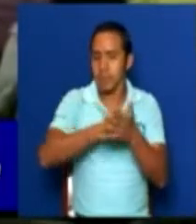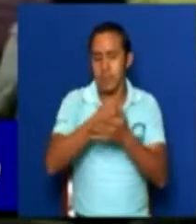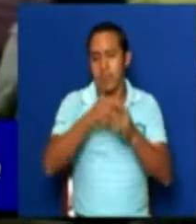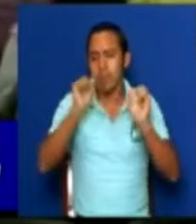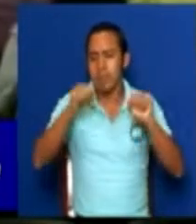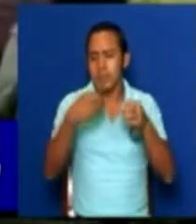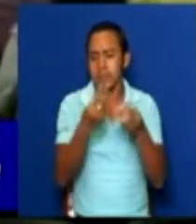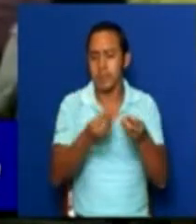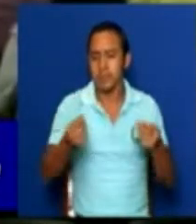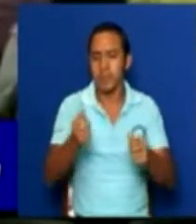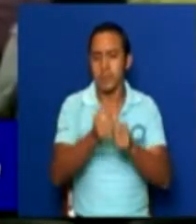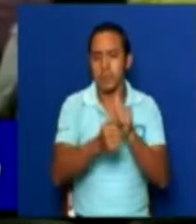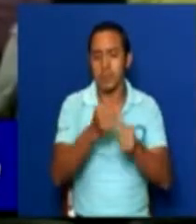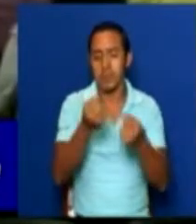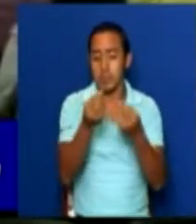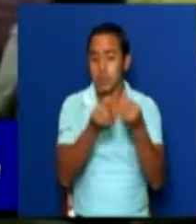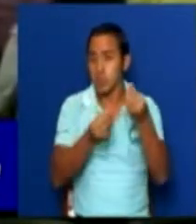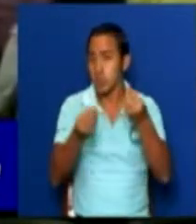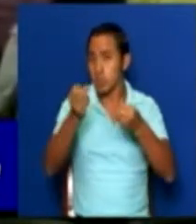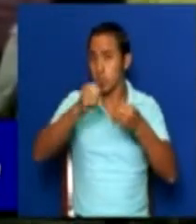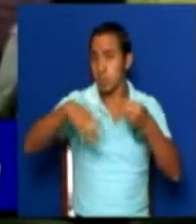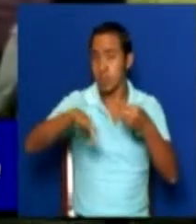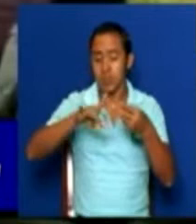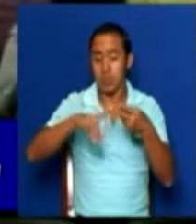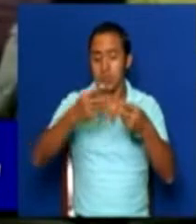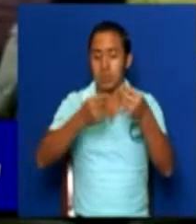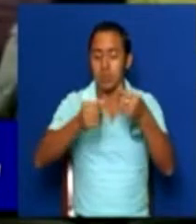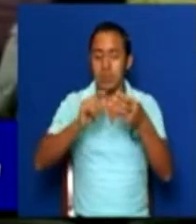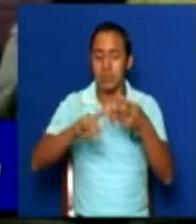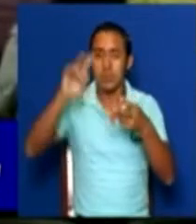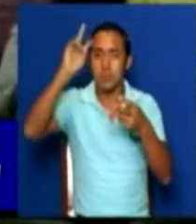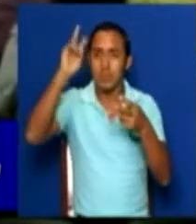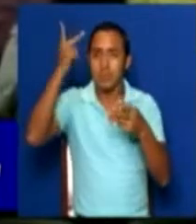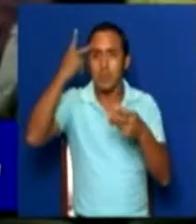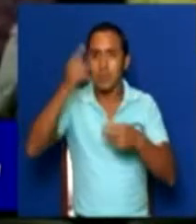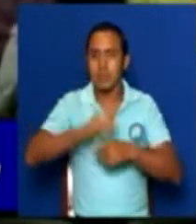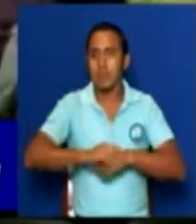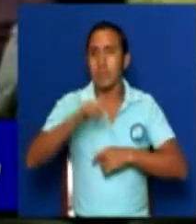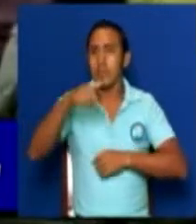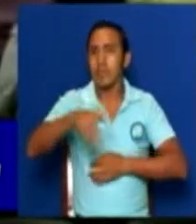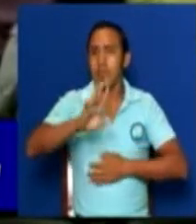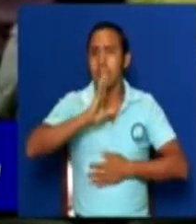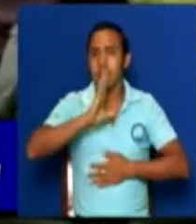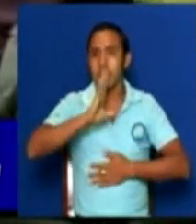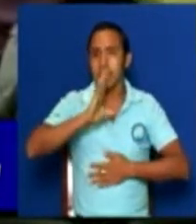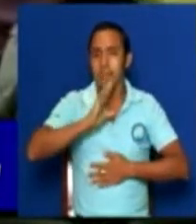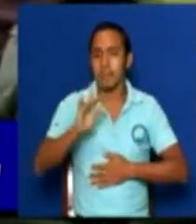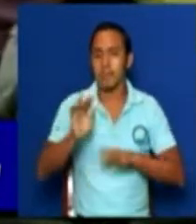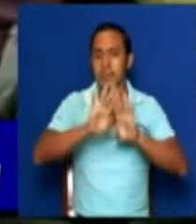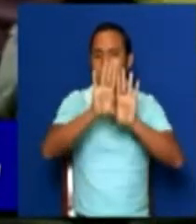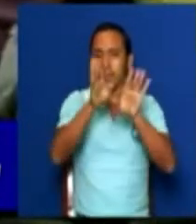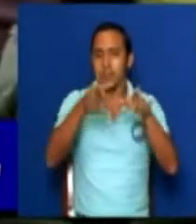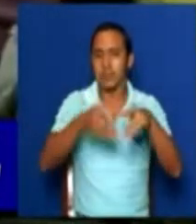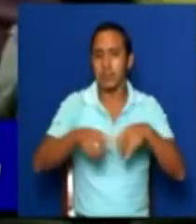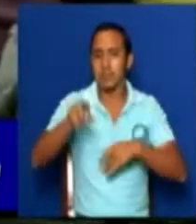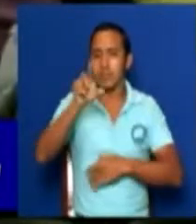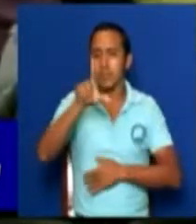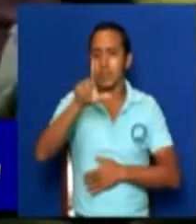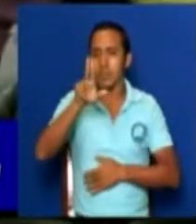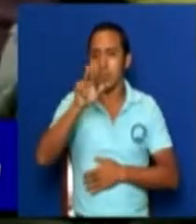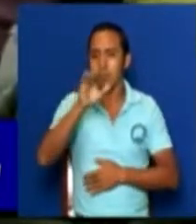sociales, económicos y políticos. En el uso de la palabra le corresponde a la licenciada Lucy